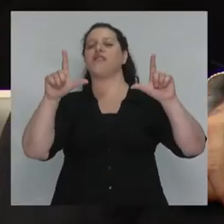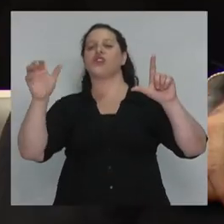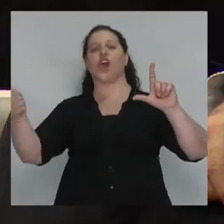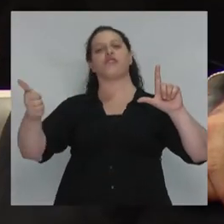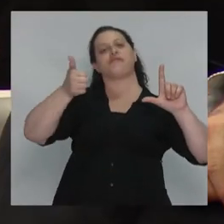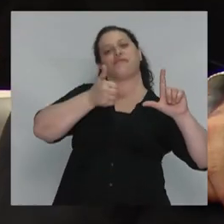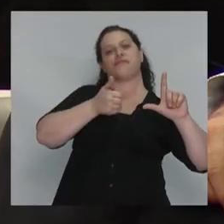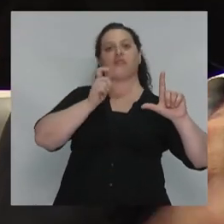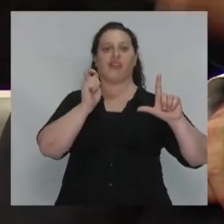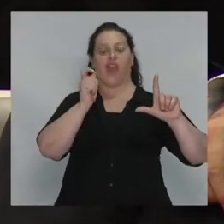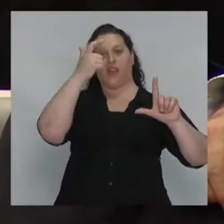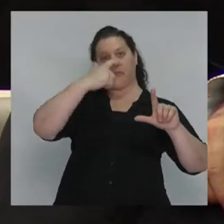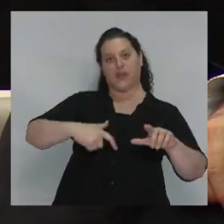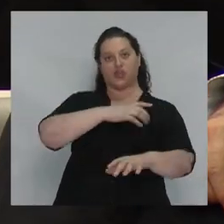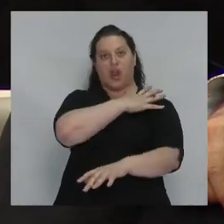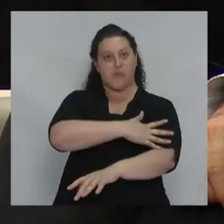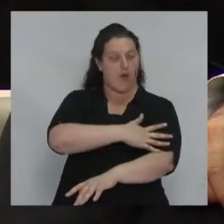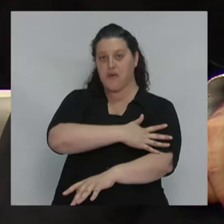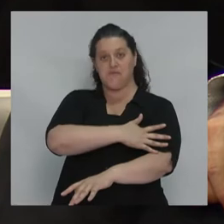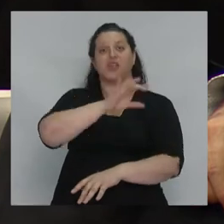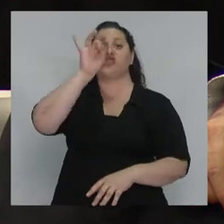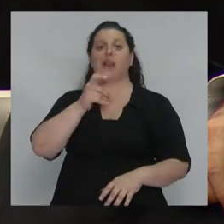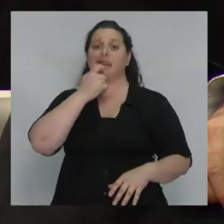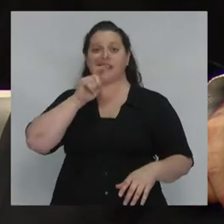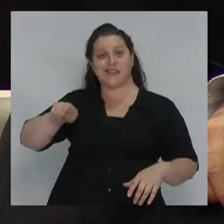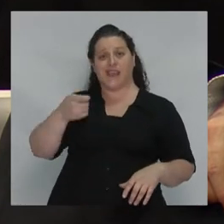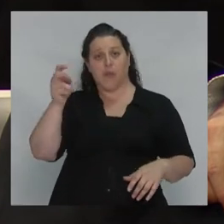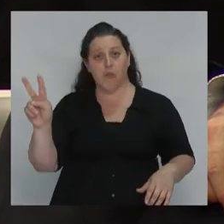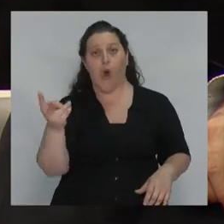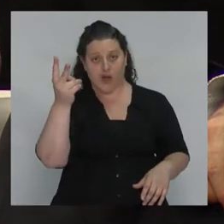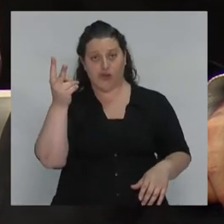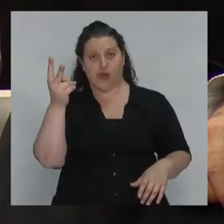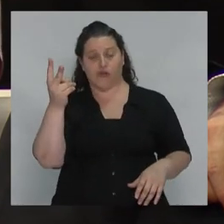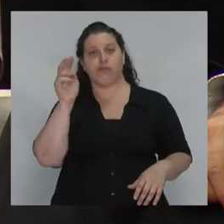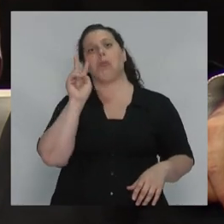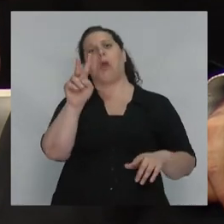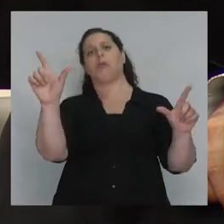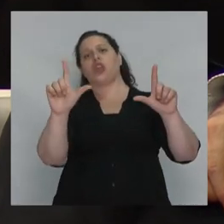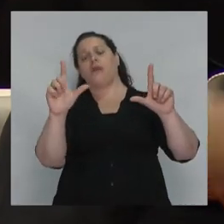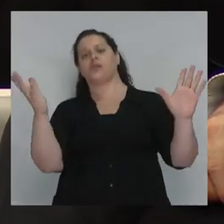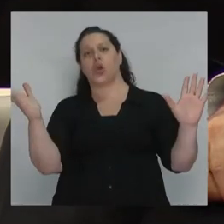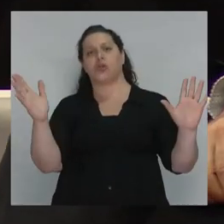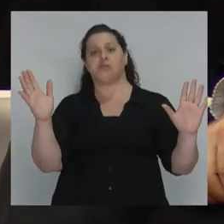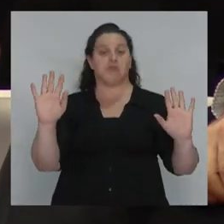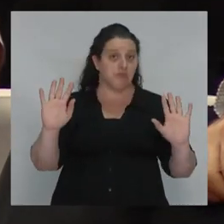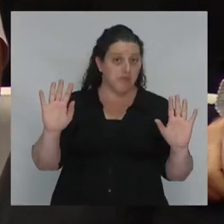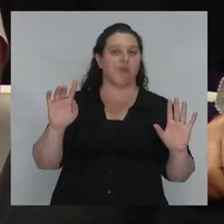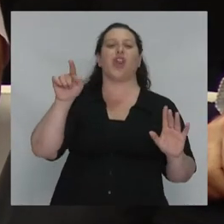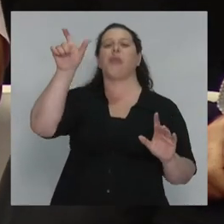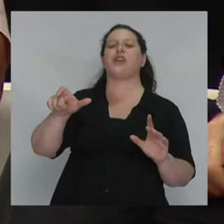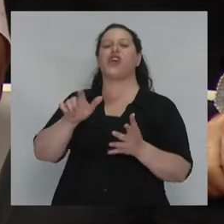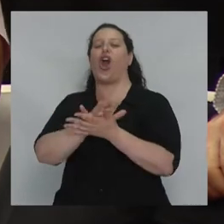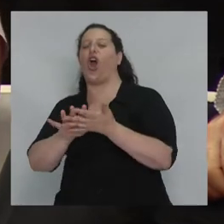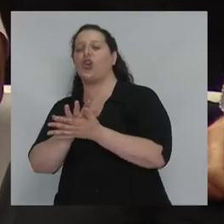no son noticias sino cuando los matan. De resto no aparecen. Pero bueno, los corruptos sí pueden aparecer